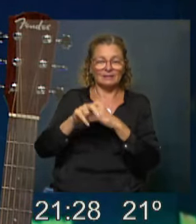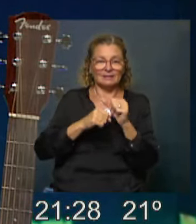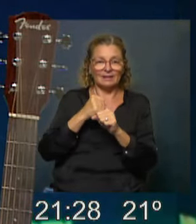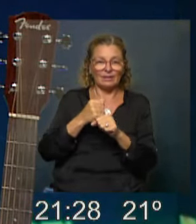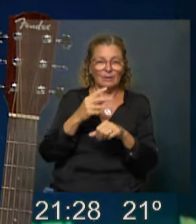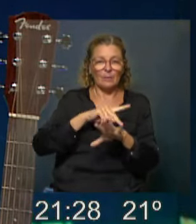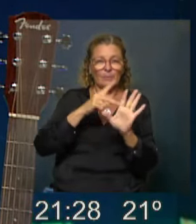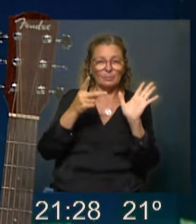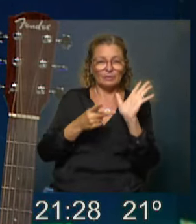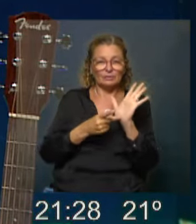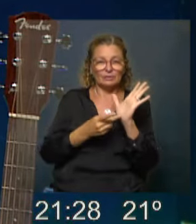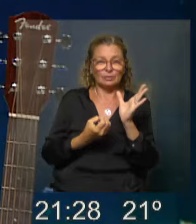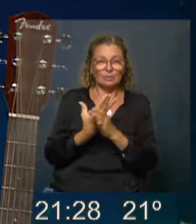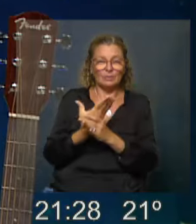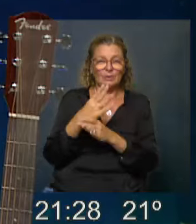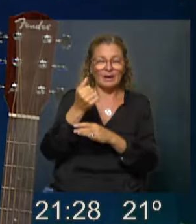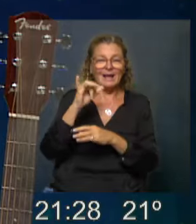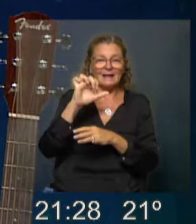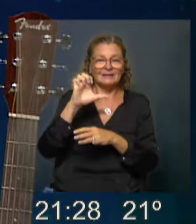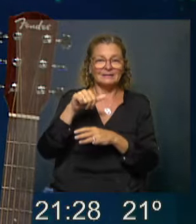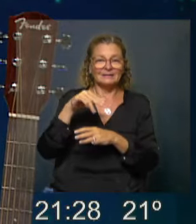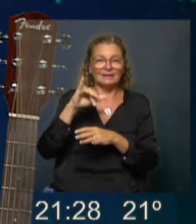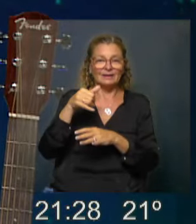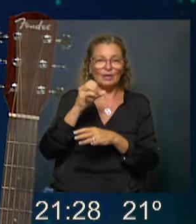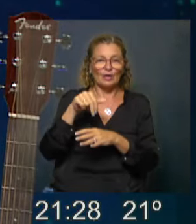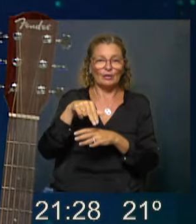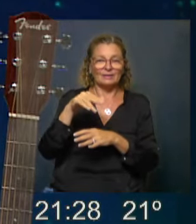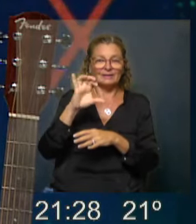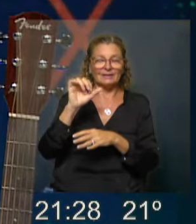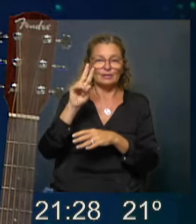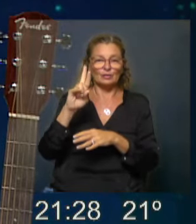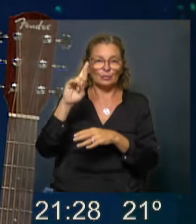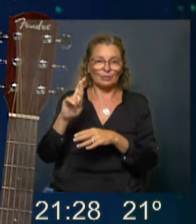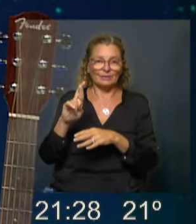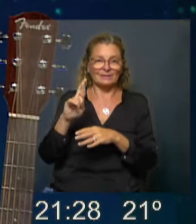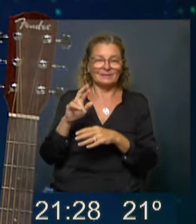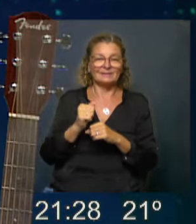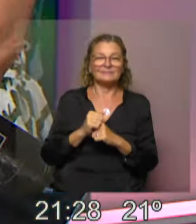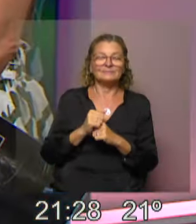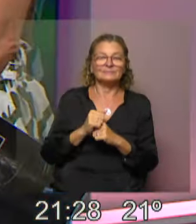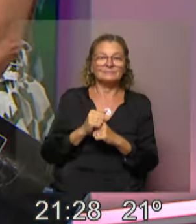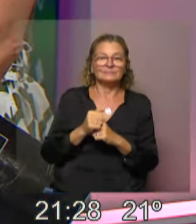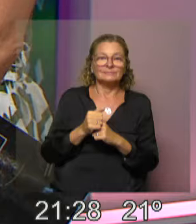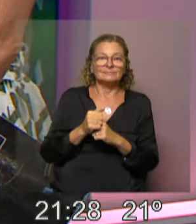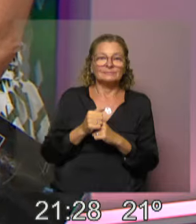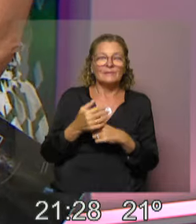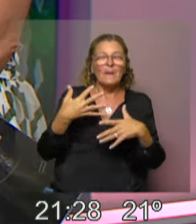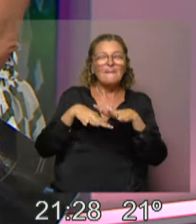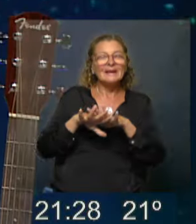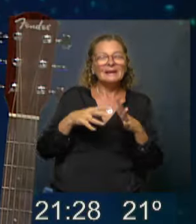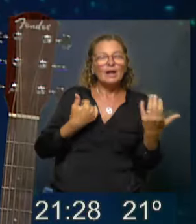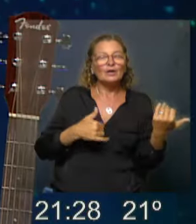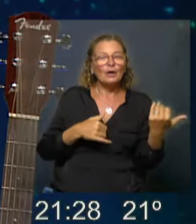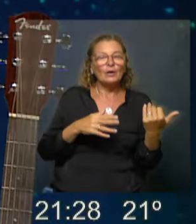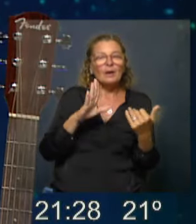proyecto nuevo, Callejón del Sur. Así que bueno, lo bancamos siempre. Qué grande, papá. La verdad que sí. ¿Una mezcla de rock y pop, se puede decir? Así